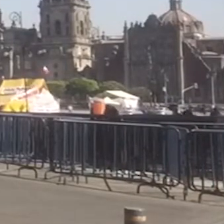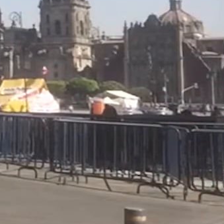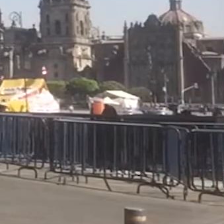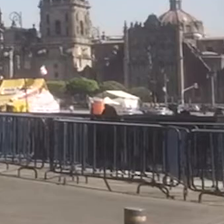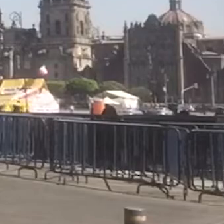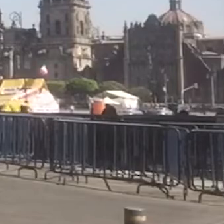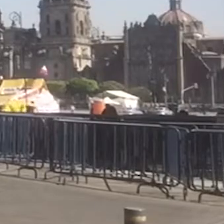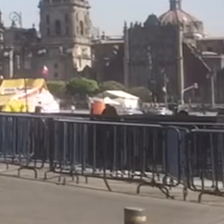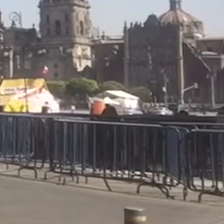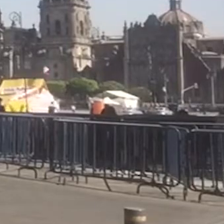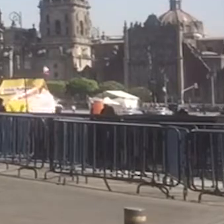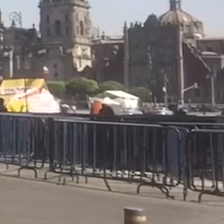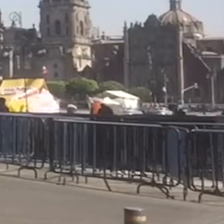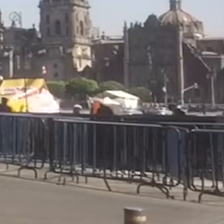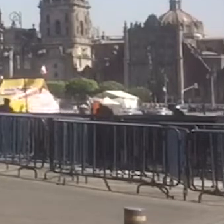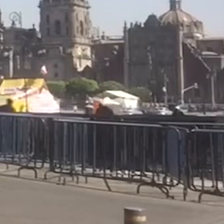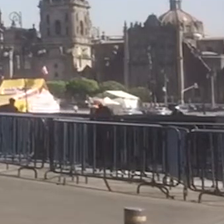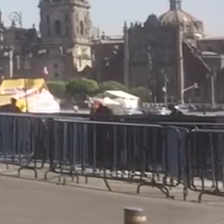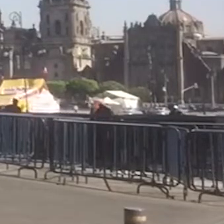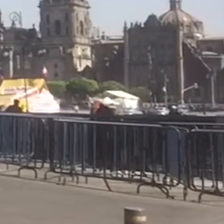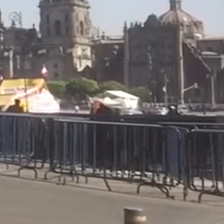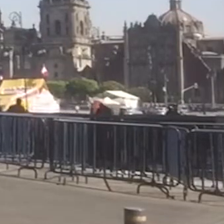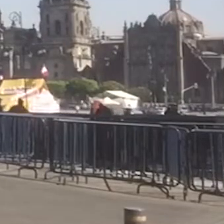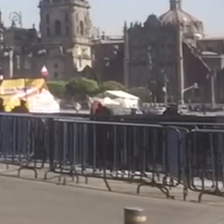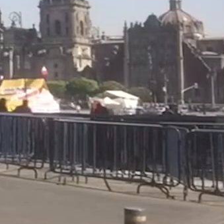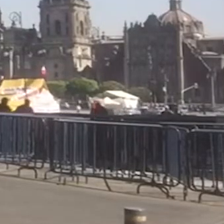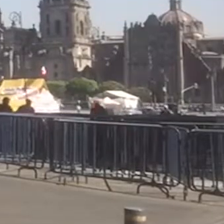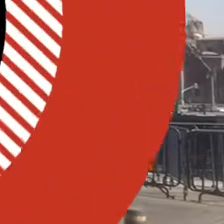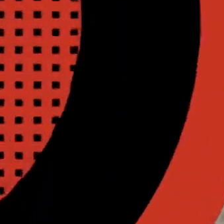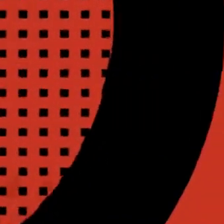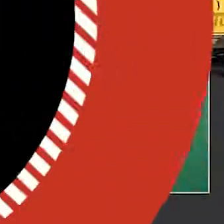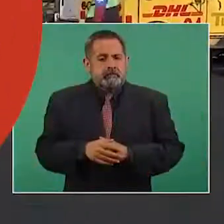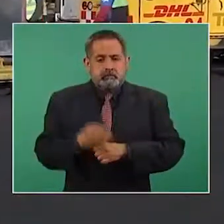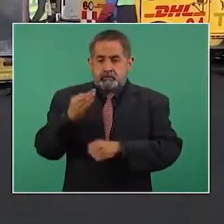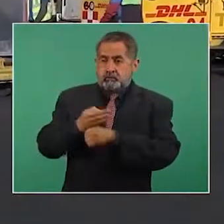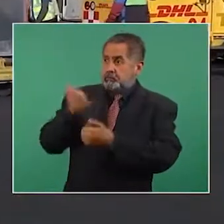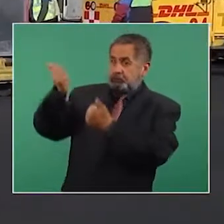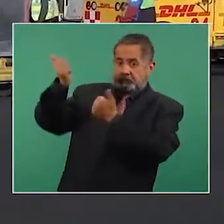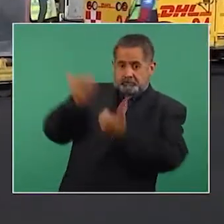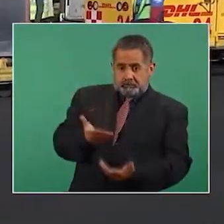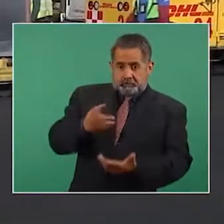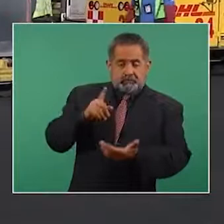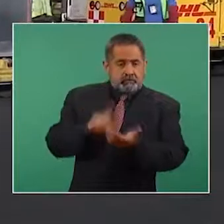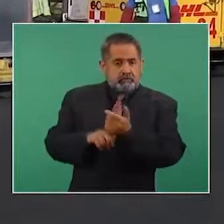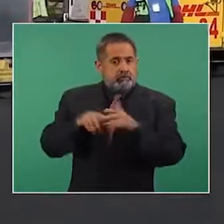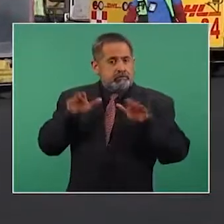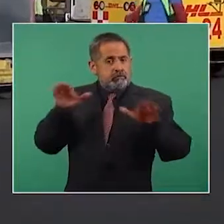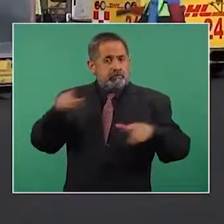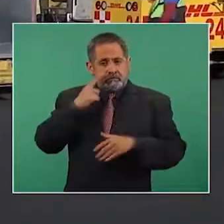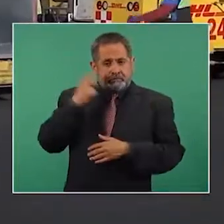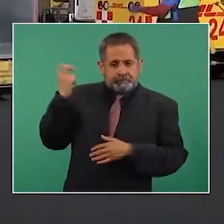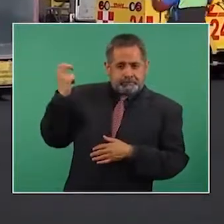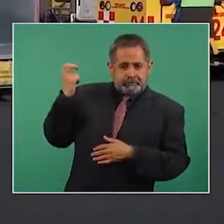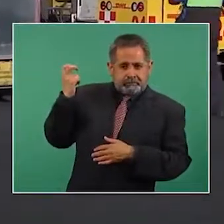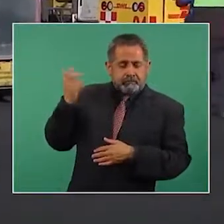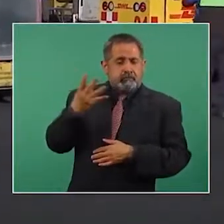vacunas anti-COVID de los laboratorios de Pfizer-BioNTech. Estamos recibiendo el día de hoy en este vuelo